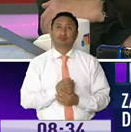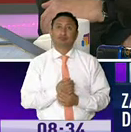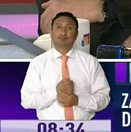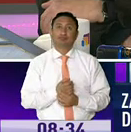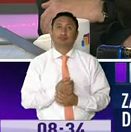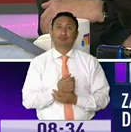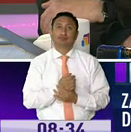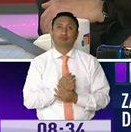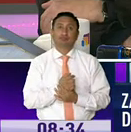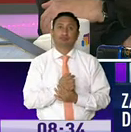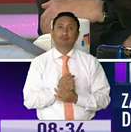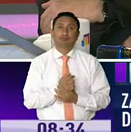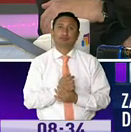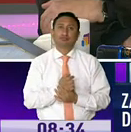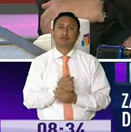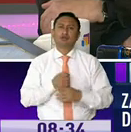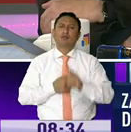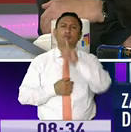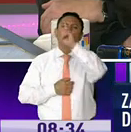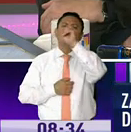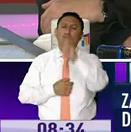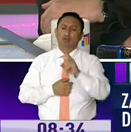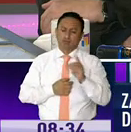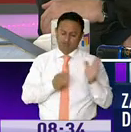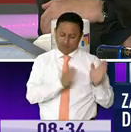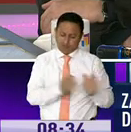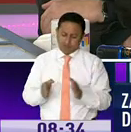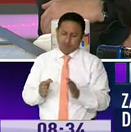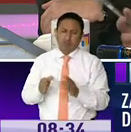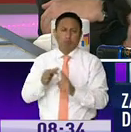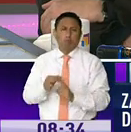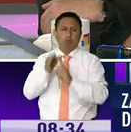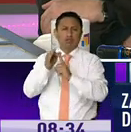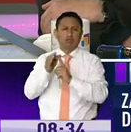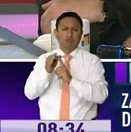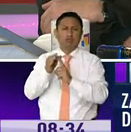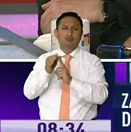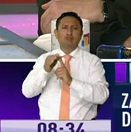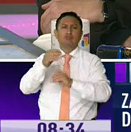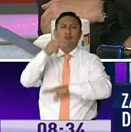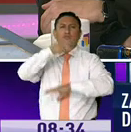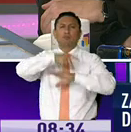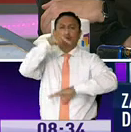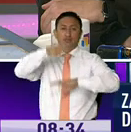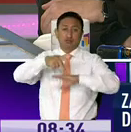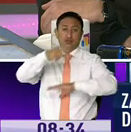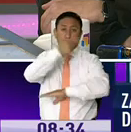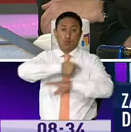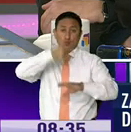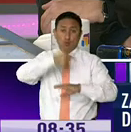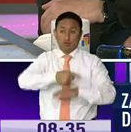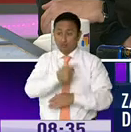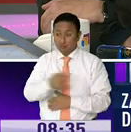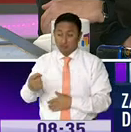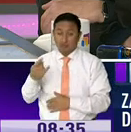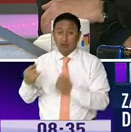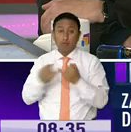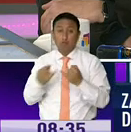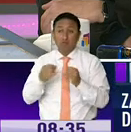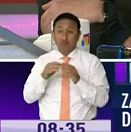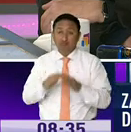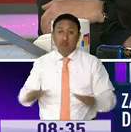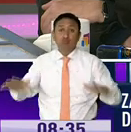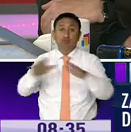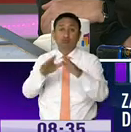personas. ¿Qué protocolos especiales se ha establecido para las dos ciudades donde ya se ha declarado que el virus es